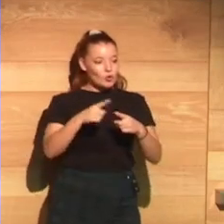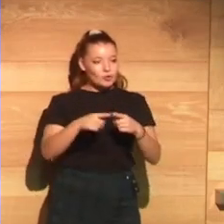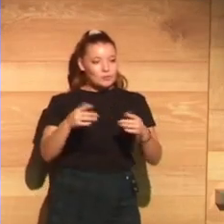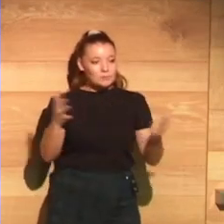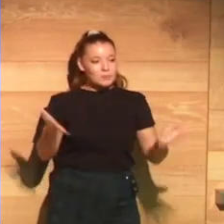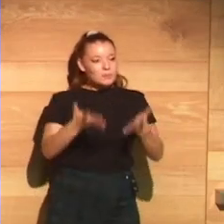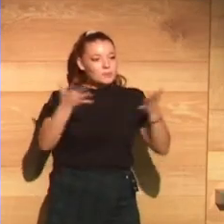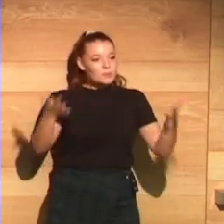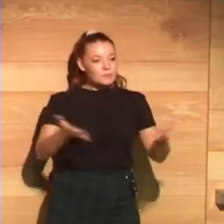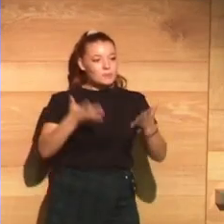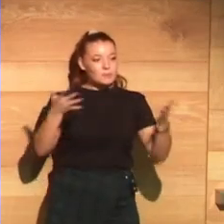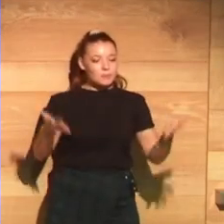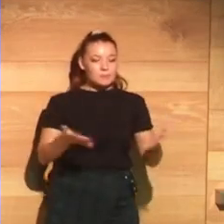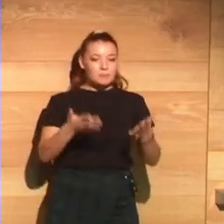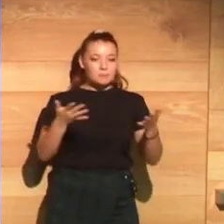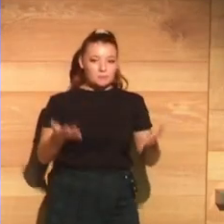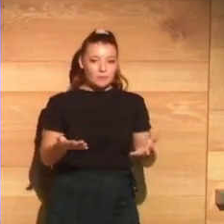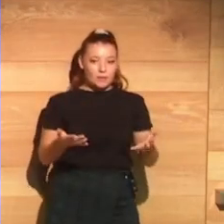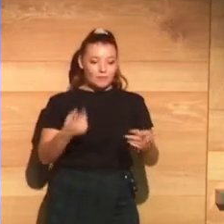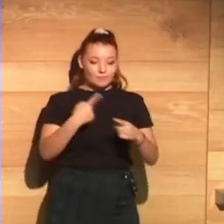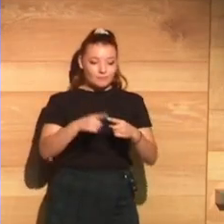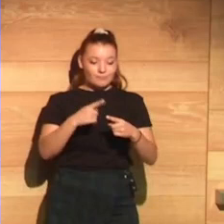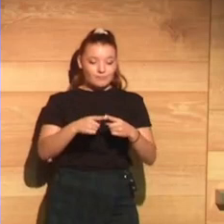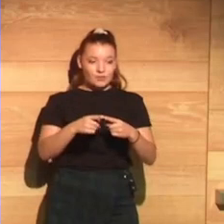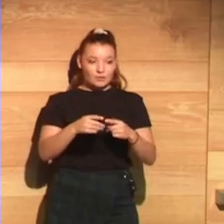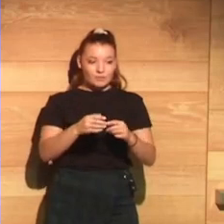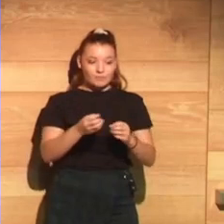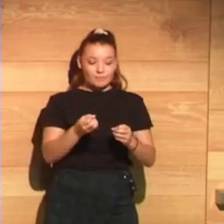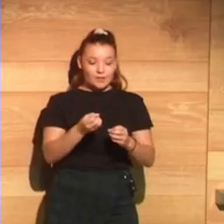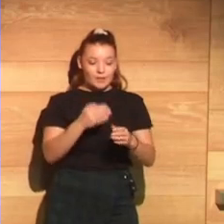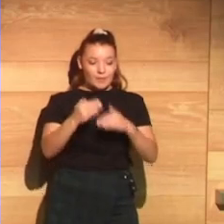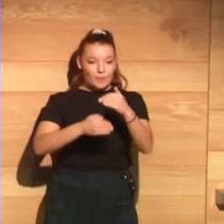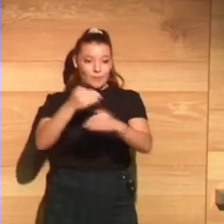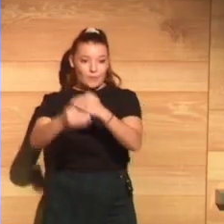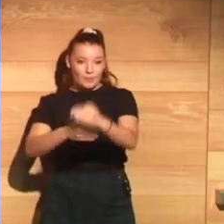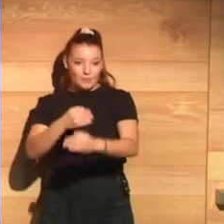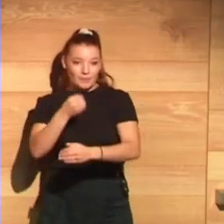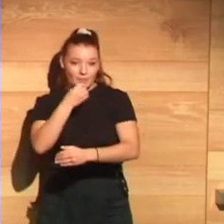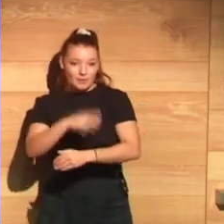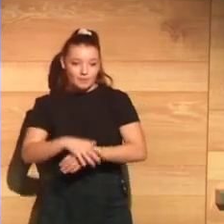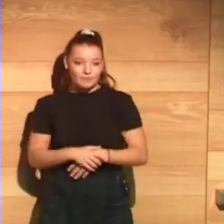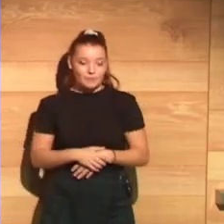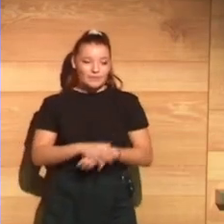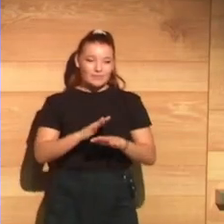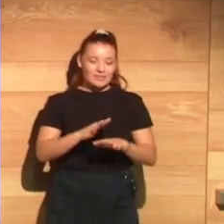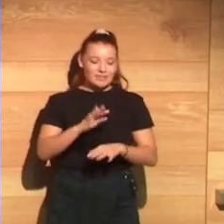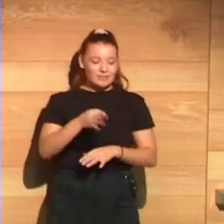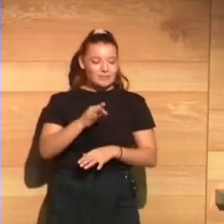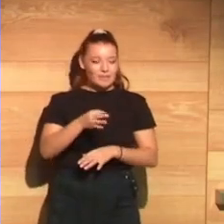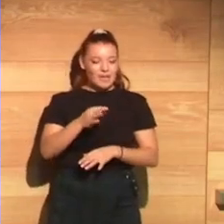momento en el que te pones a escribir, la cosa empieza a fluir, de alguna